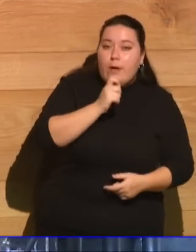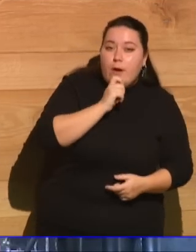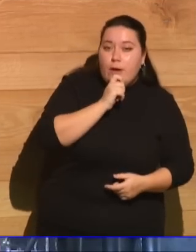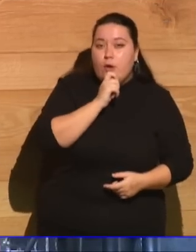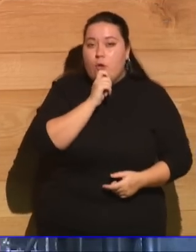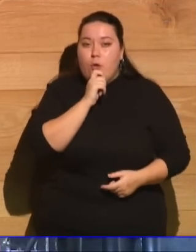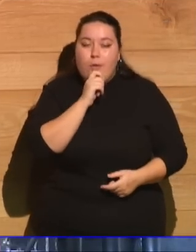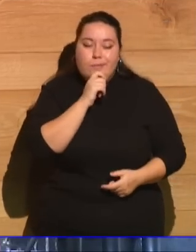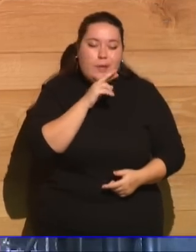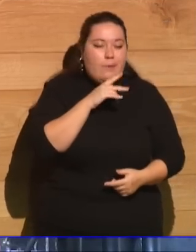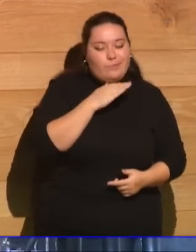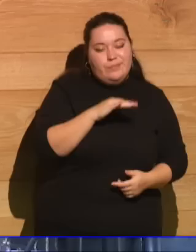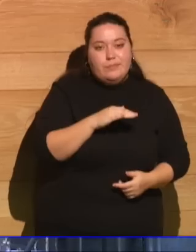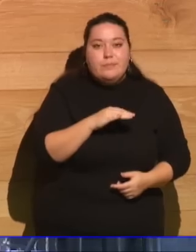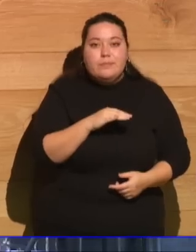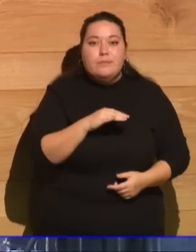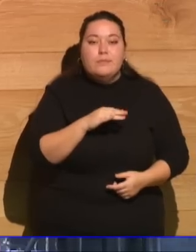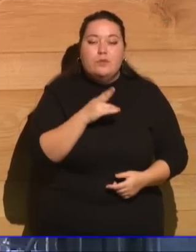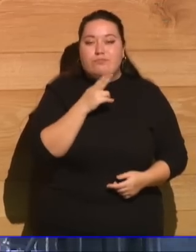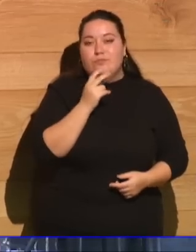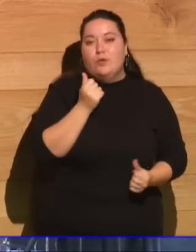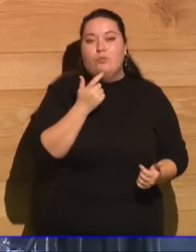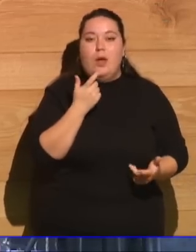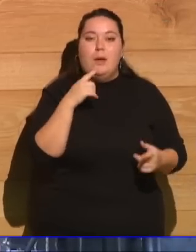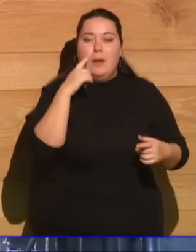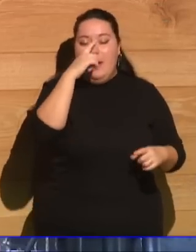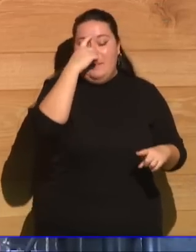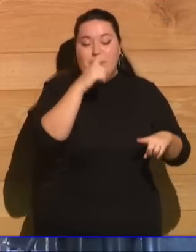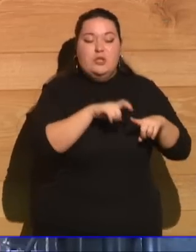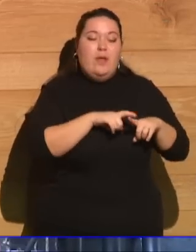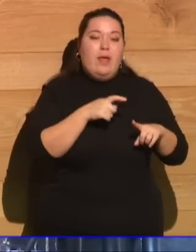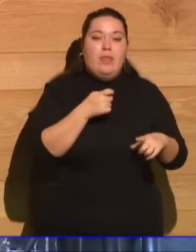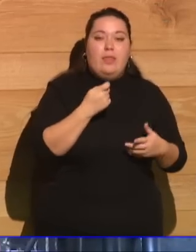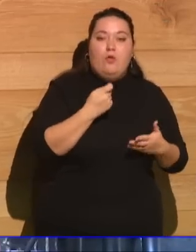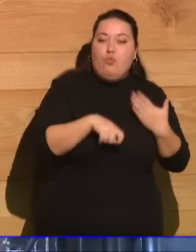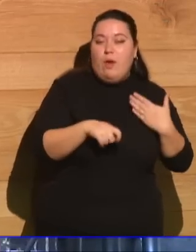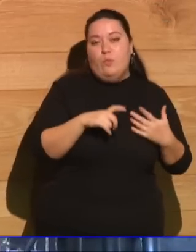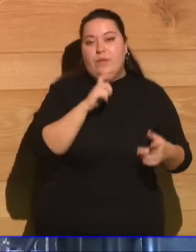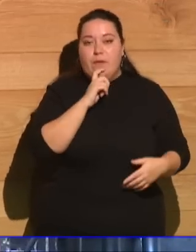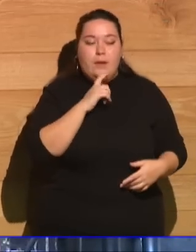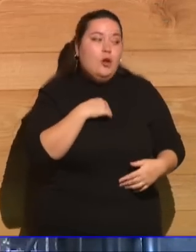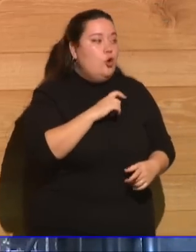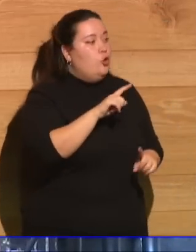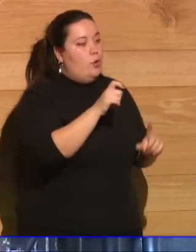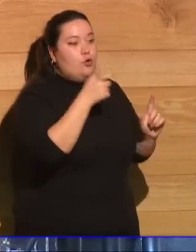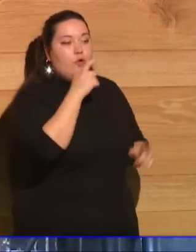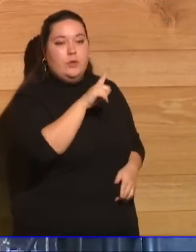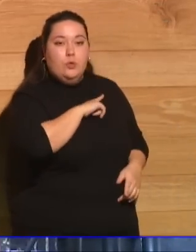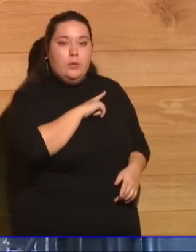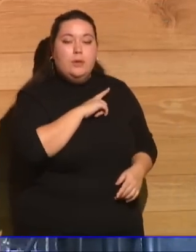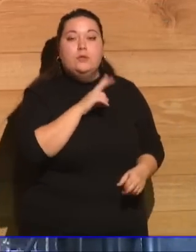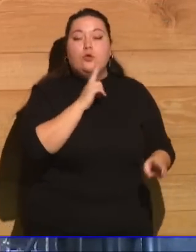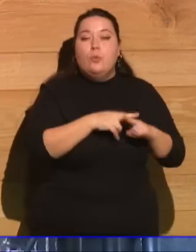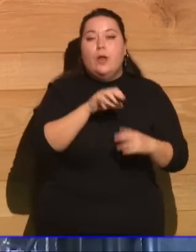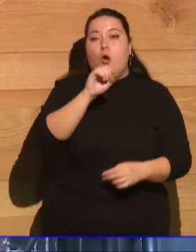y mal hablado y con una personalidad muy dura y muy difícil, Deja de insultarme, Juan. llamado Oliver Stone,